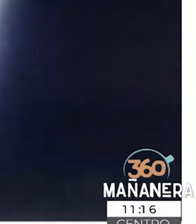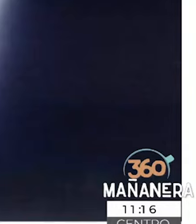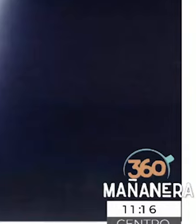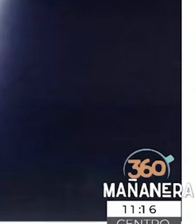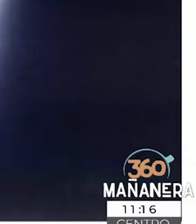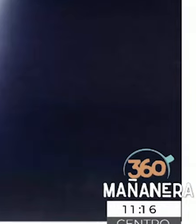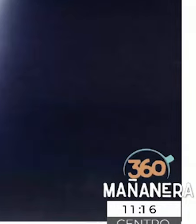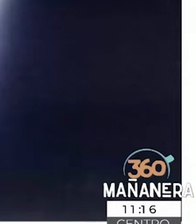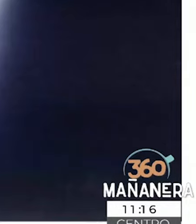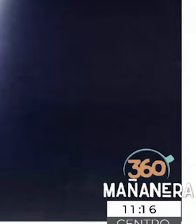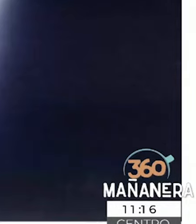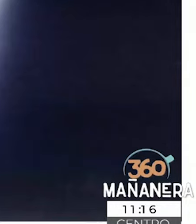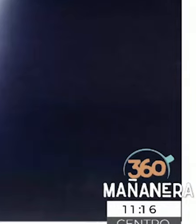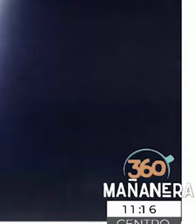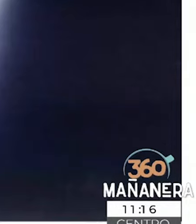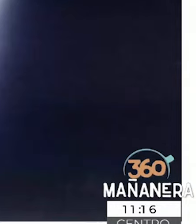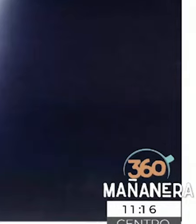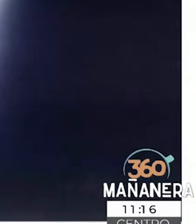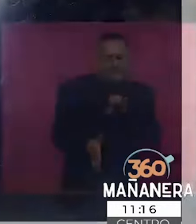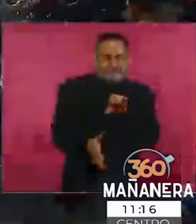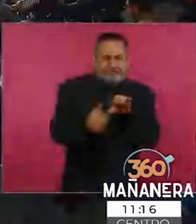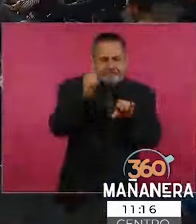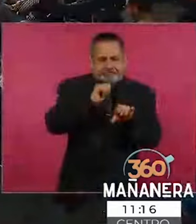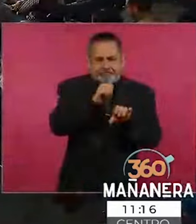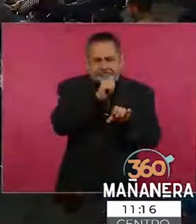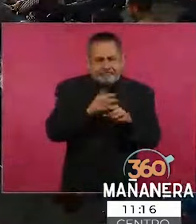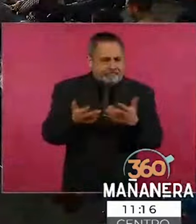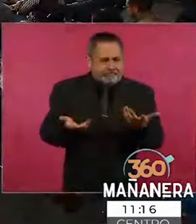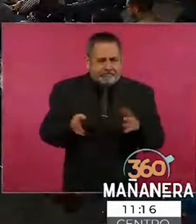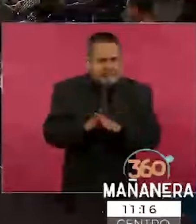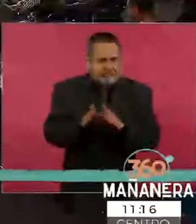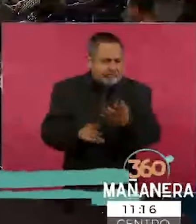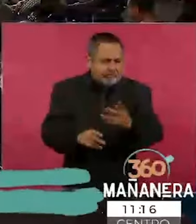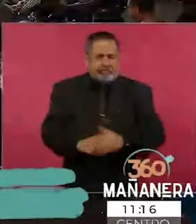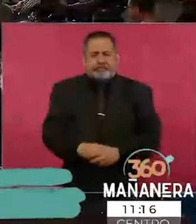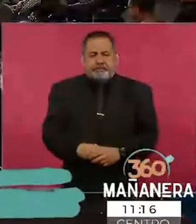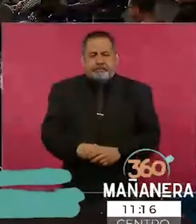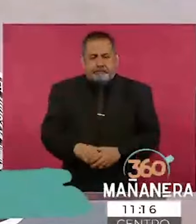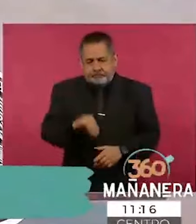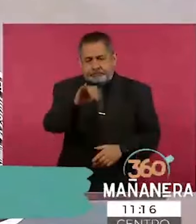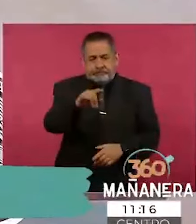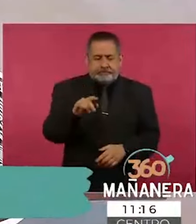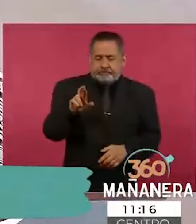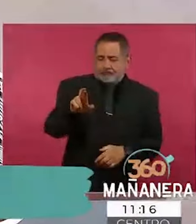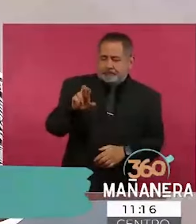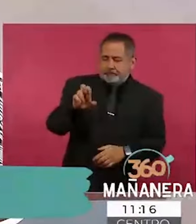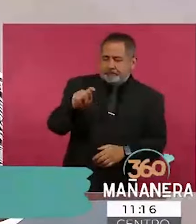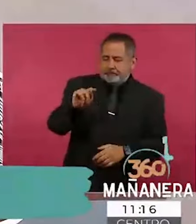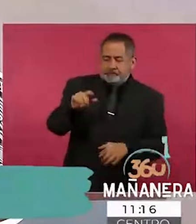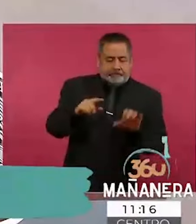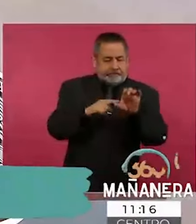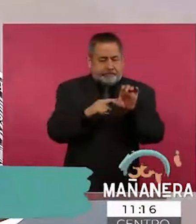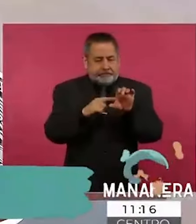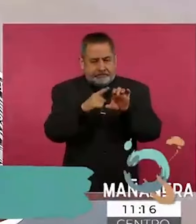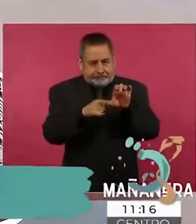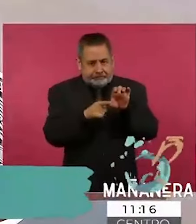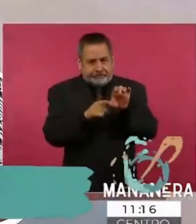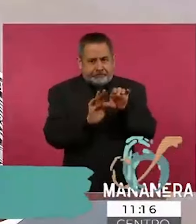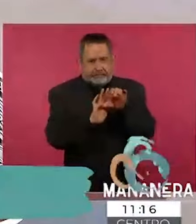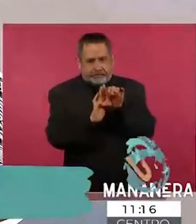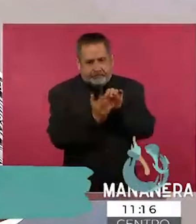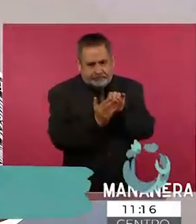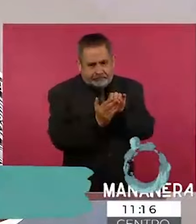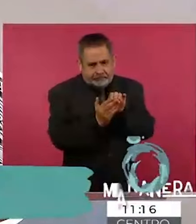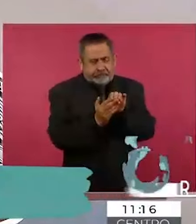bloqueando completamente la cara del sol puede afectar la retina también la córnea es decir sí puede